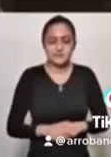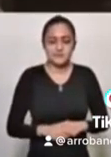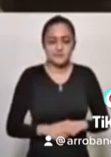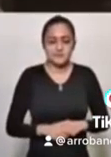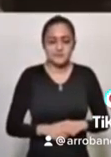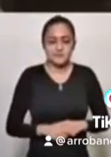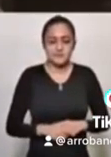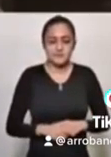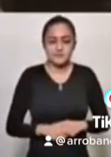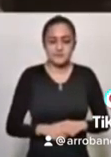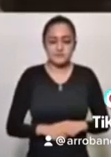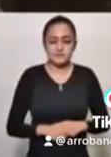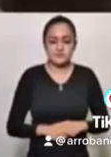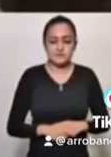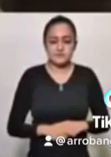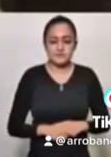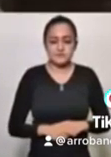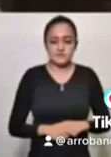están